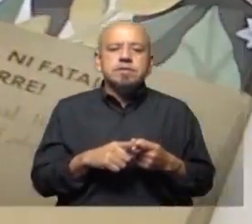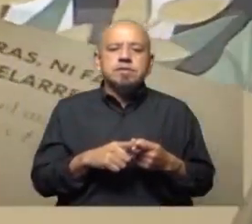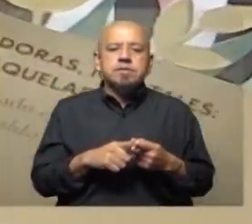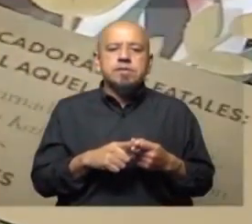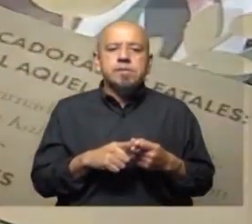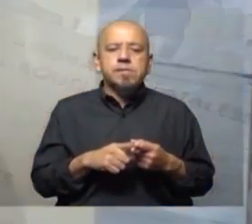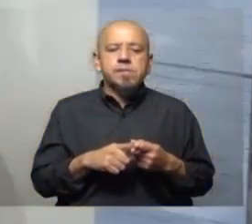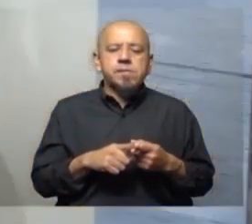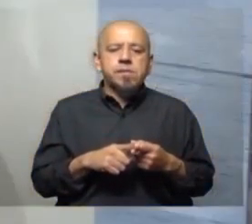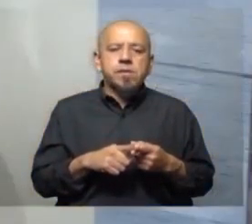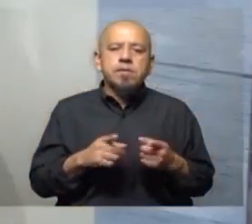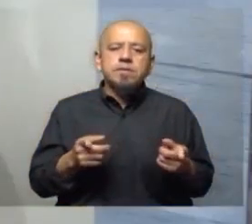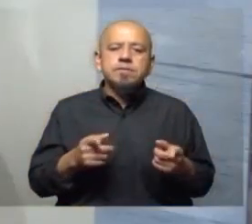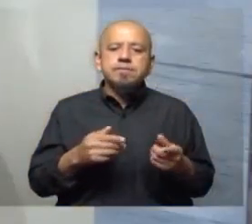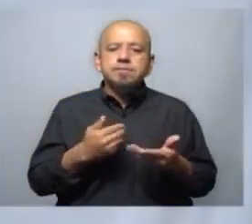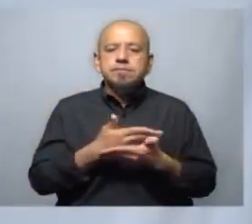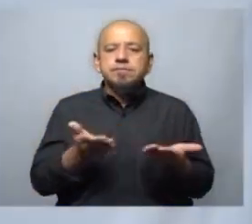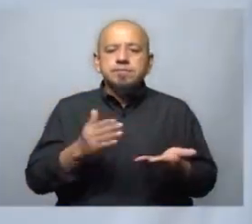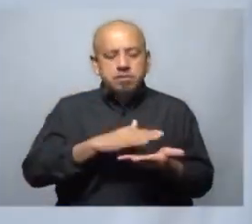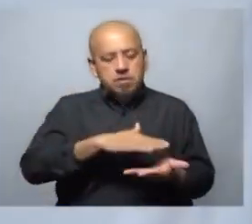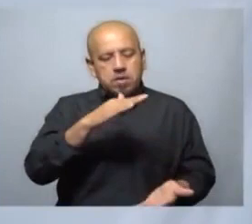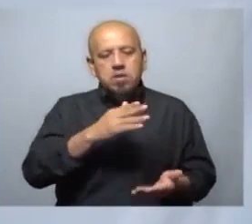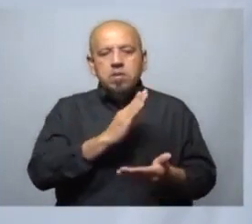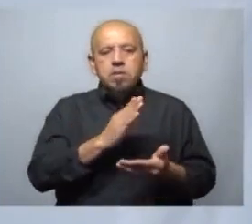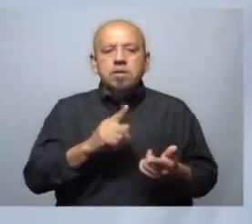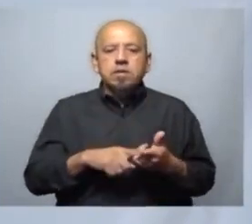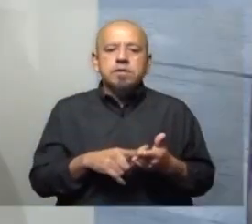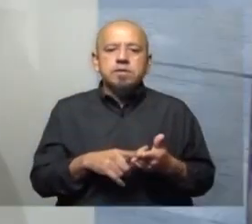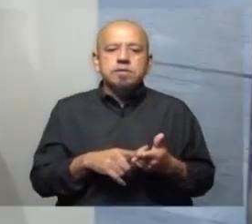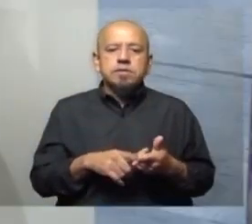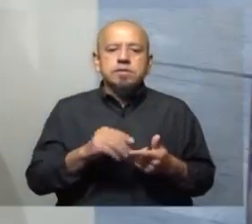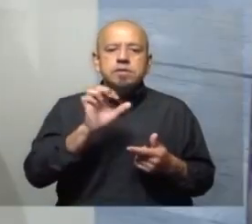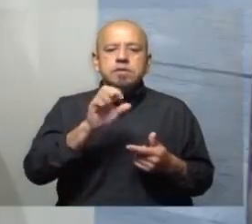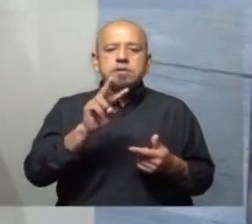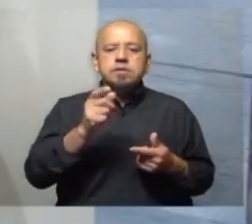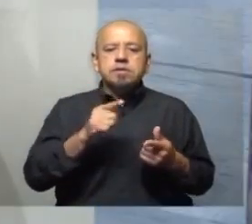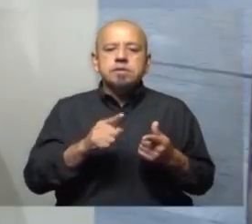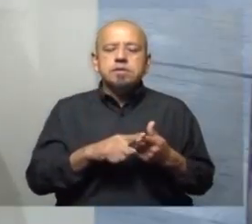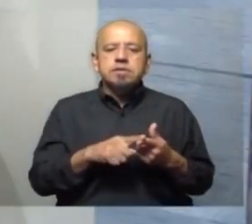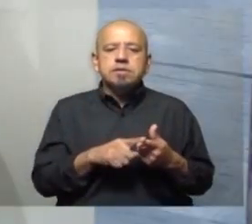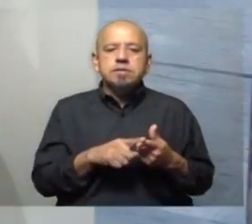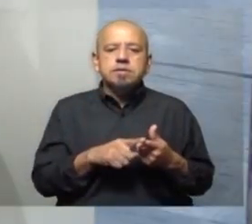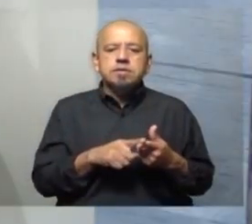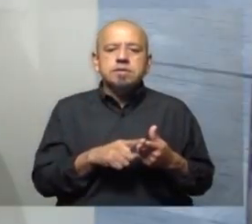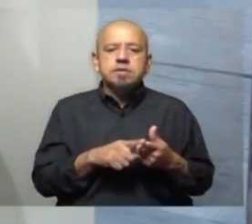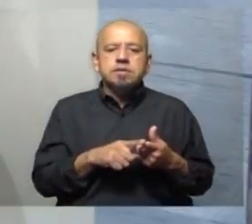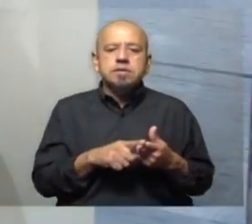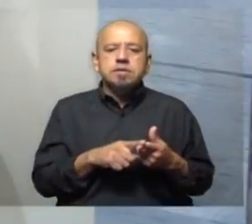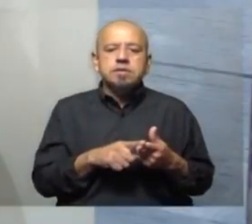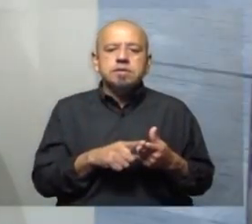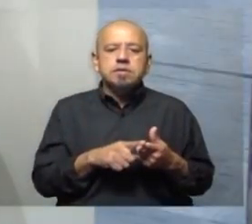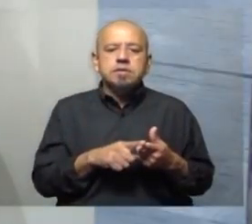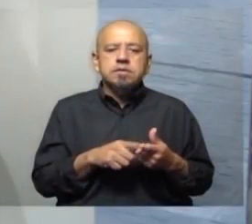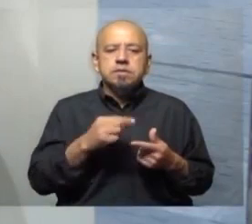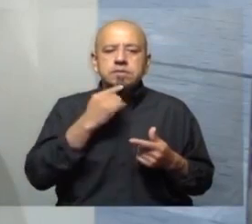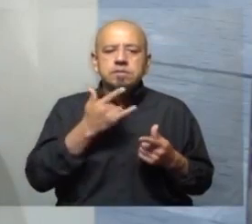una hermosura recomendamos todos Sí desde Eva hasta Mira acá por acá lo vemos pues no me quiero pero